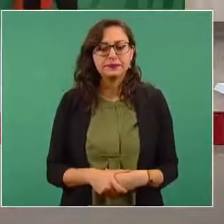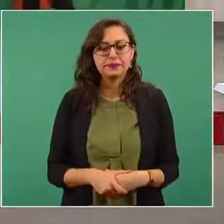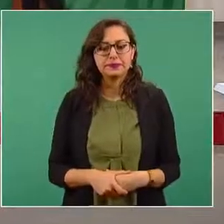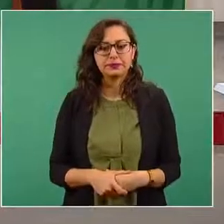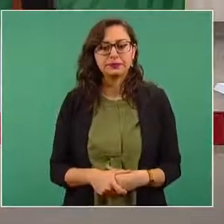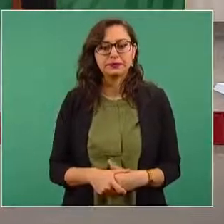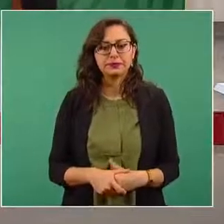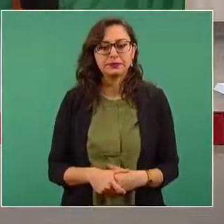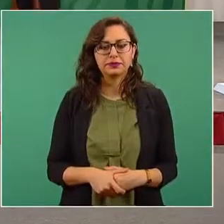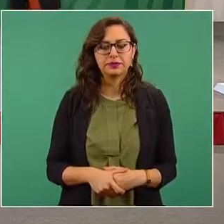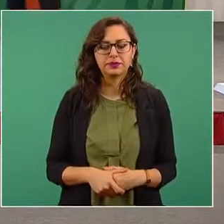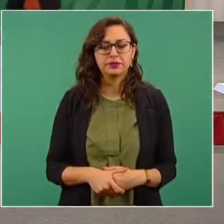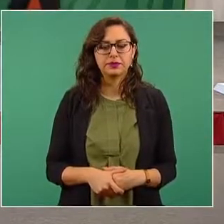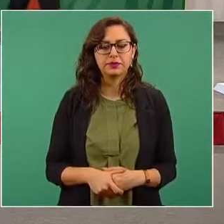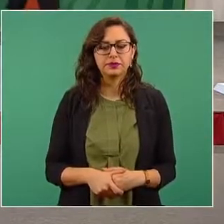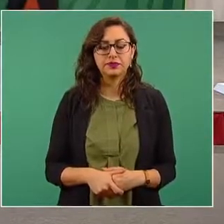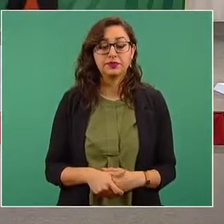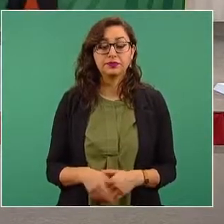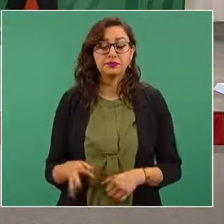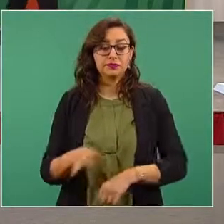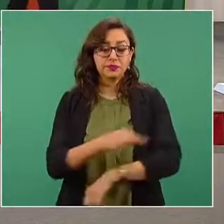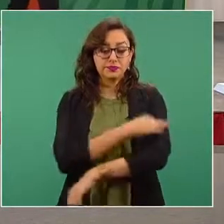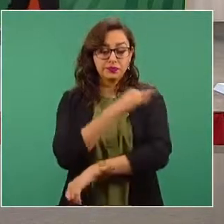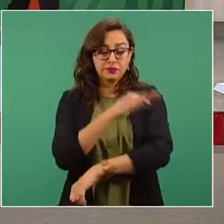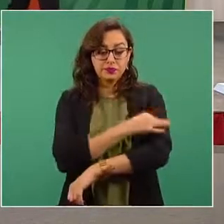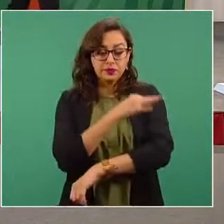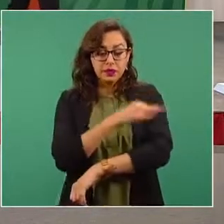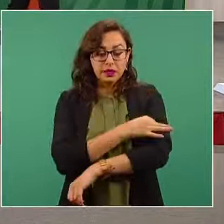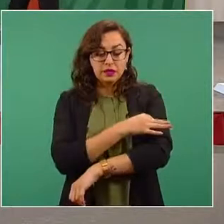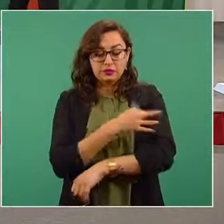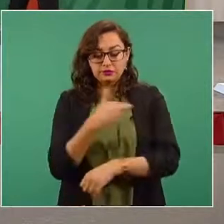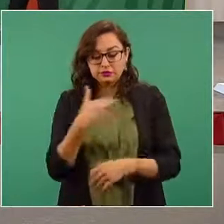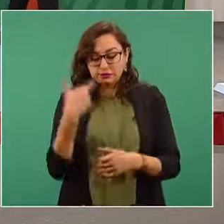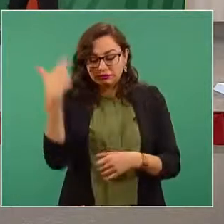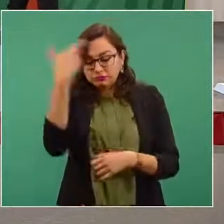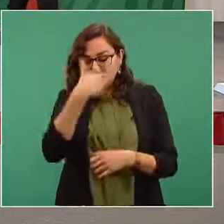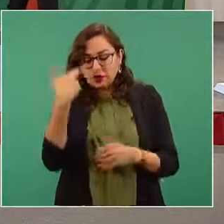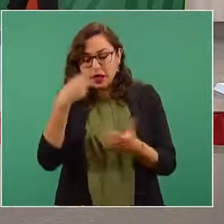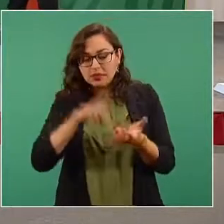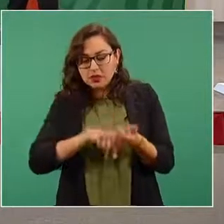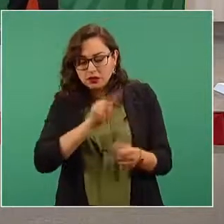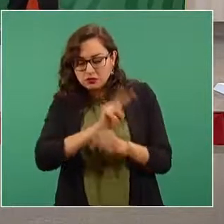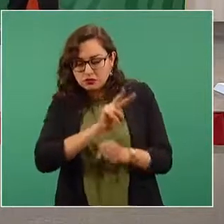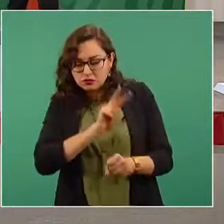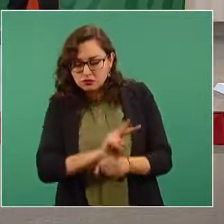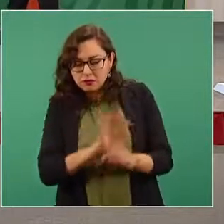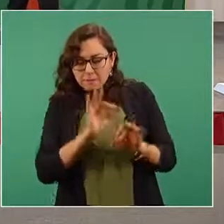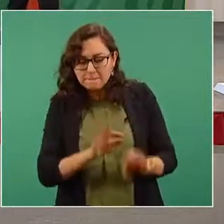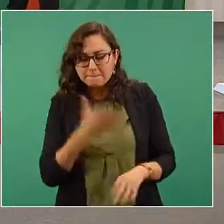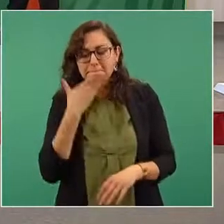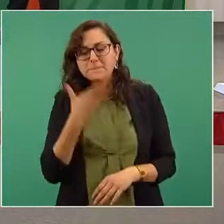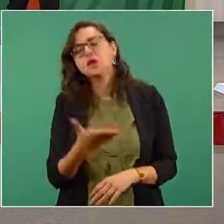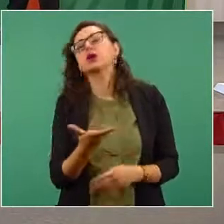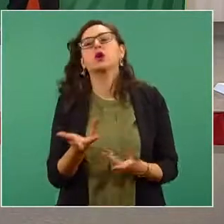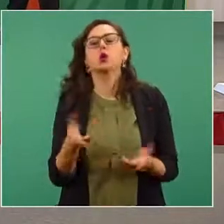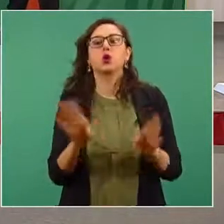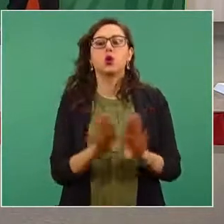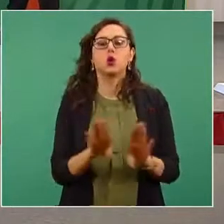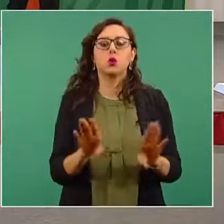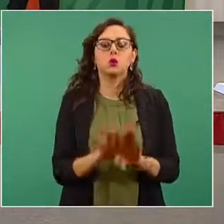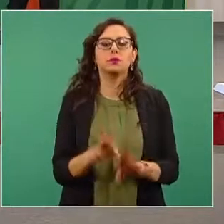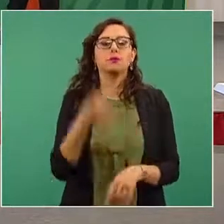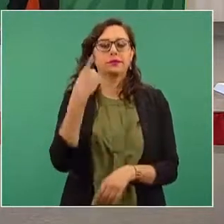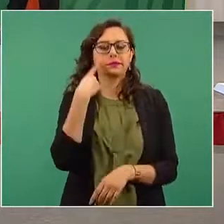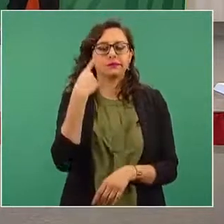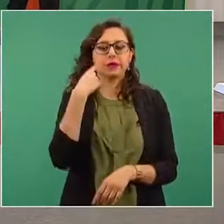El proceso de verificación de las vacunas producidas en México. Debo decirles que en México se están aplicando estándares para